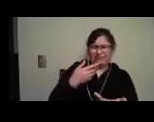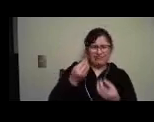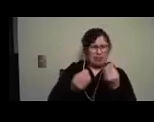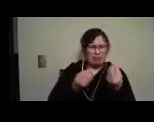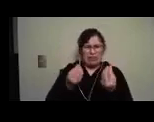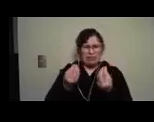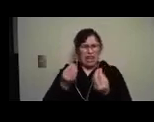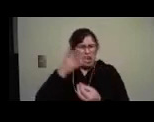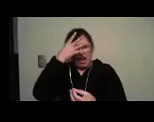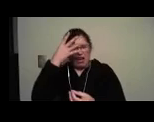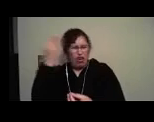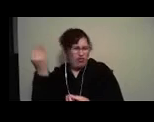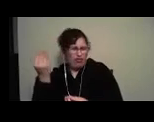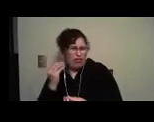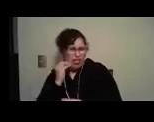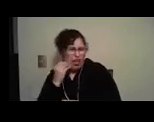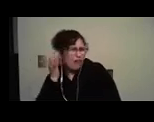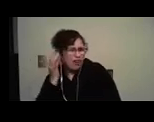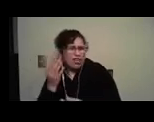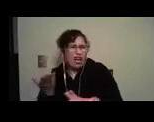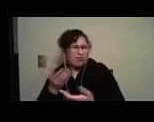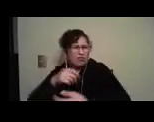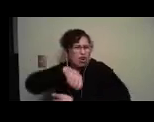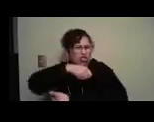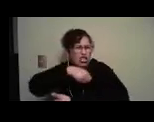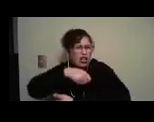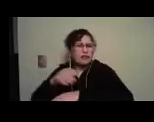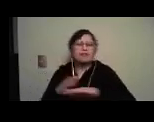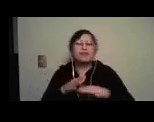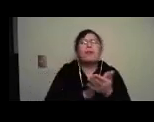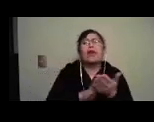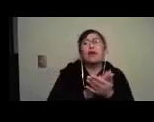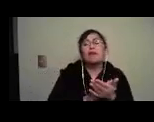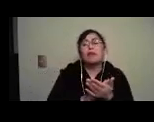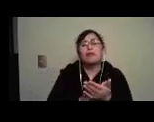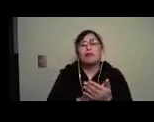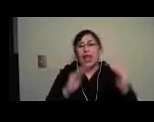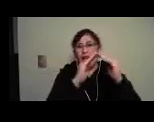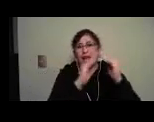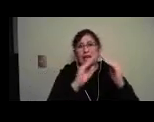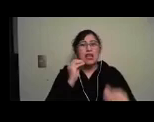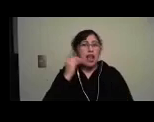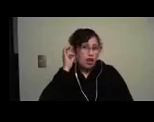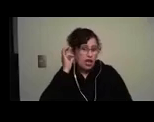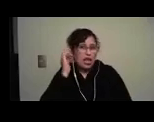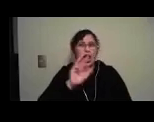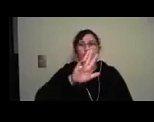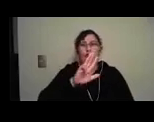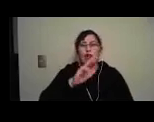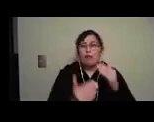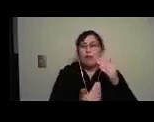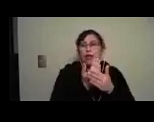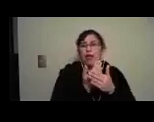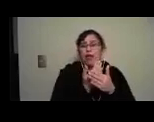O por ejemplo, cuando alguien va a ver a la abuelita temprano y ve que a las 9 de la mañana ya tiene fuego y tiene todo hecho y está en su